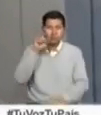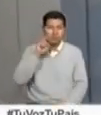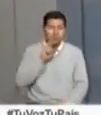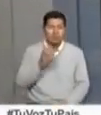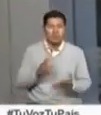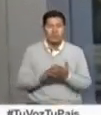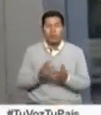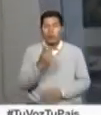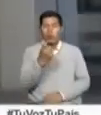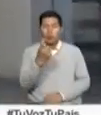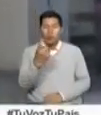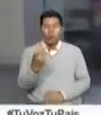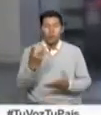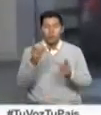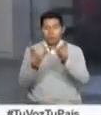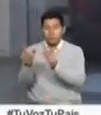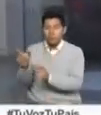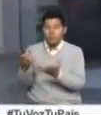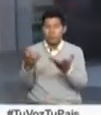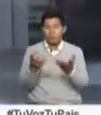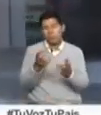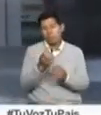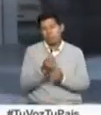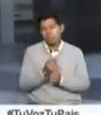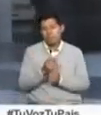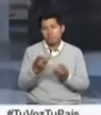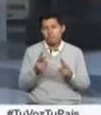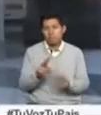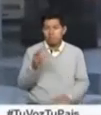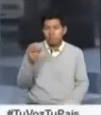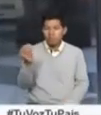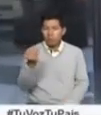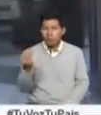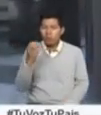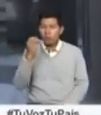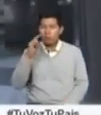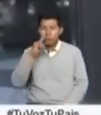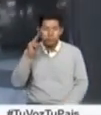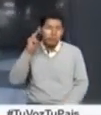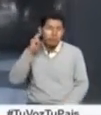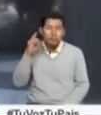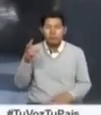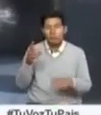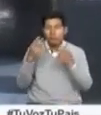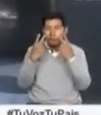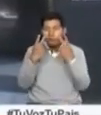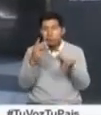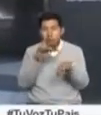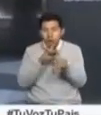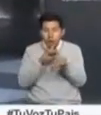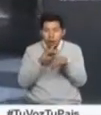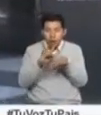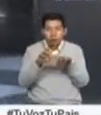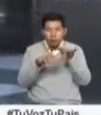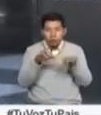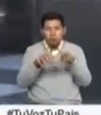11 causas por comercialización de pornografía con utilización de niños y adolescentes, de las cuales fueron resueltas 6, mientras que en